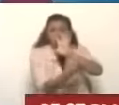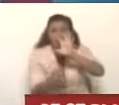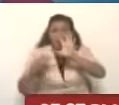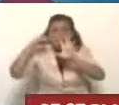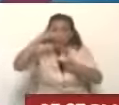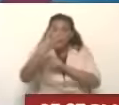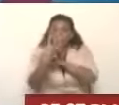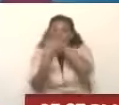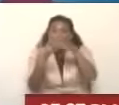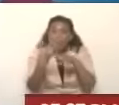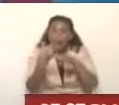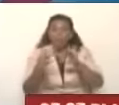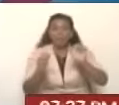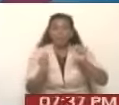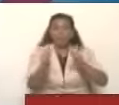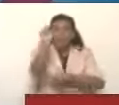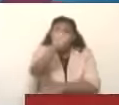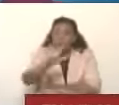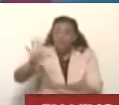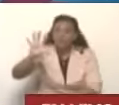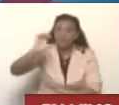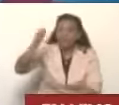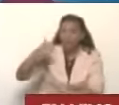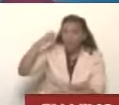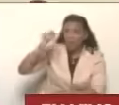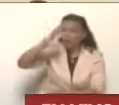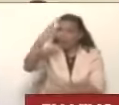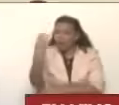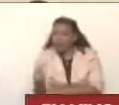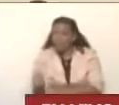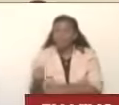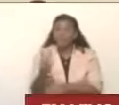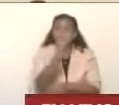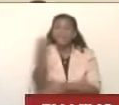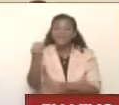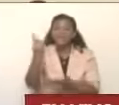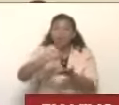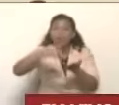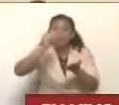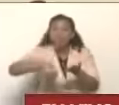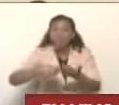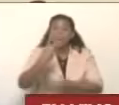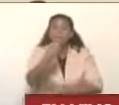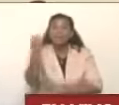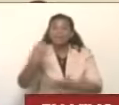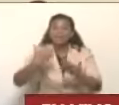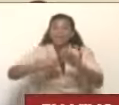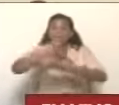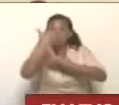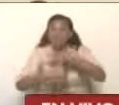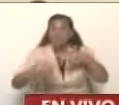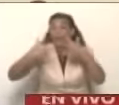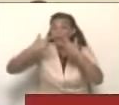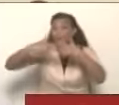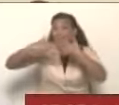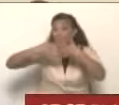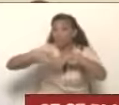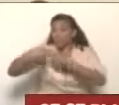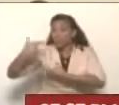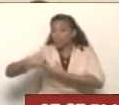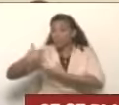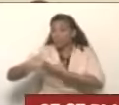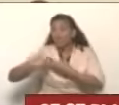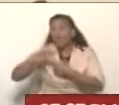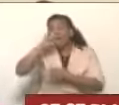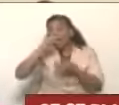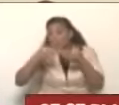Esta semana que pasó se firmaron 20 contratos para 20 proyectos de producción petrolera en los meses y años que están por